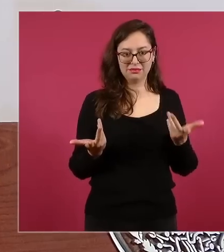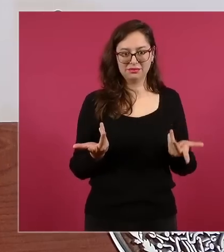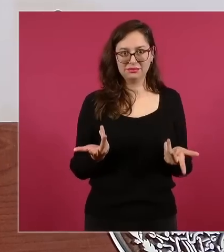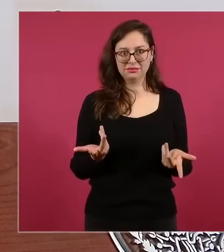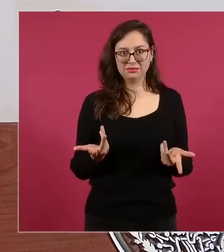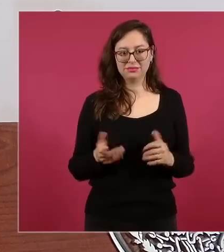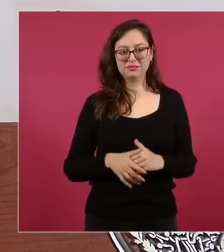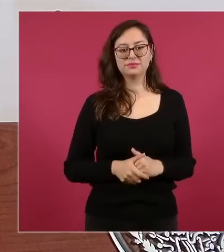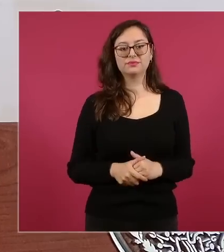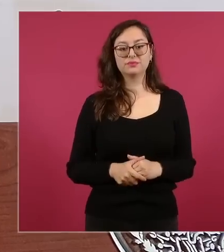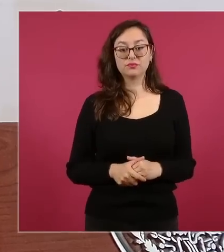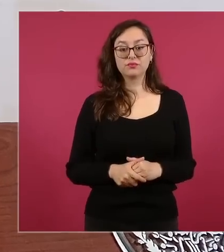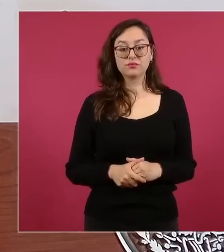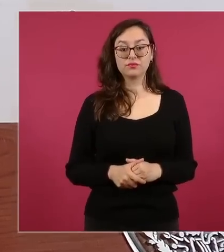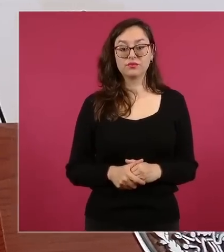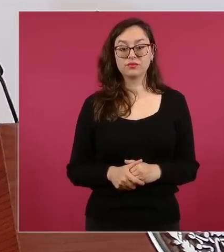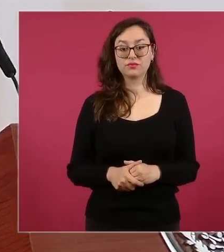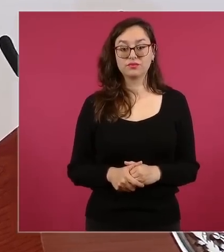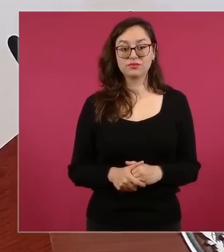Luego